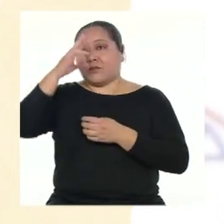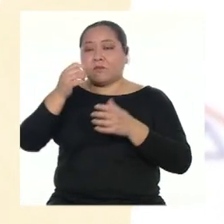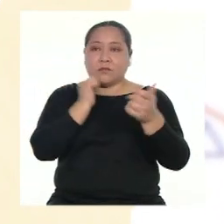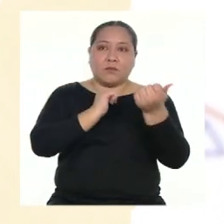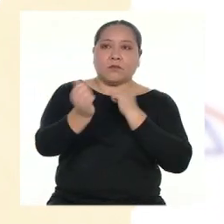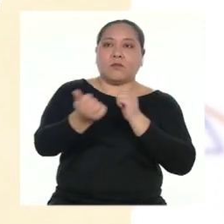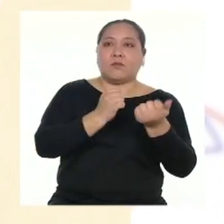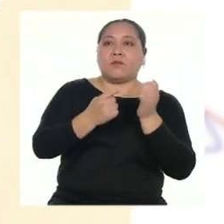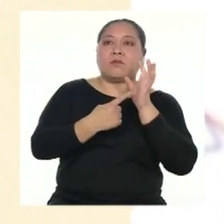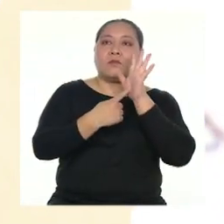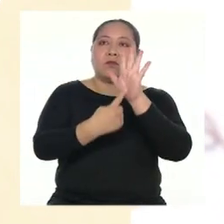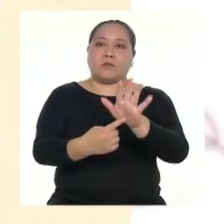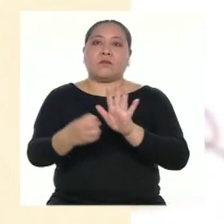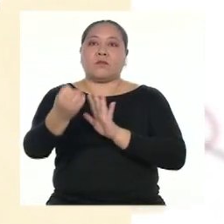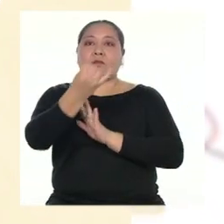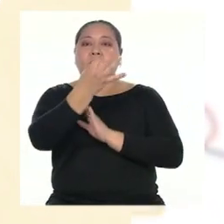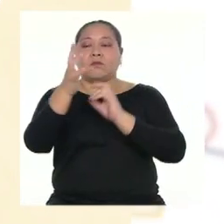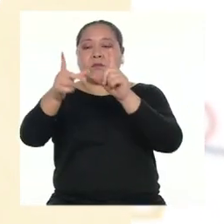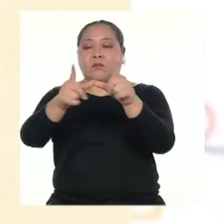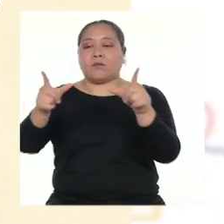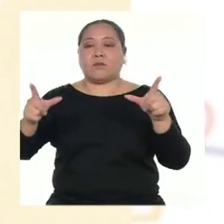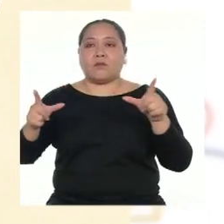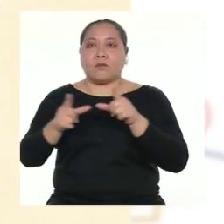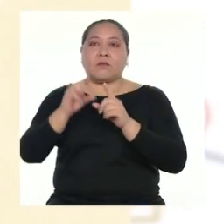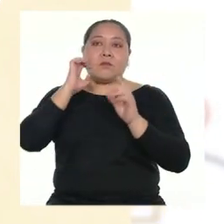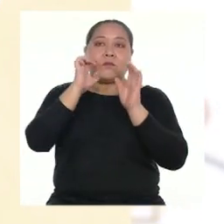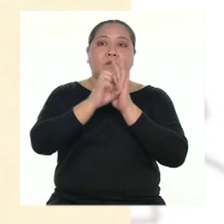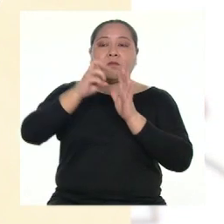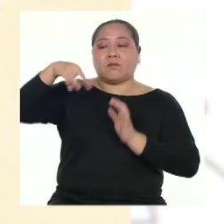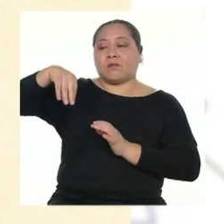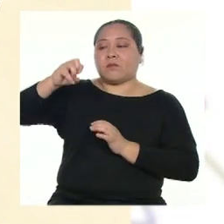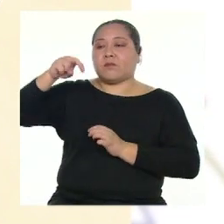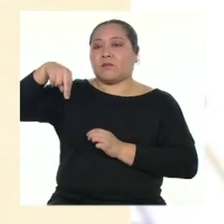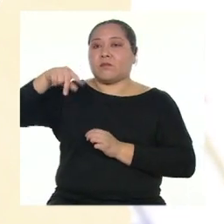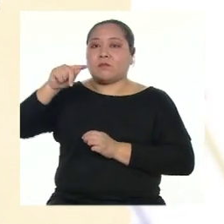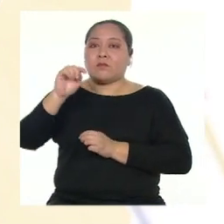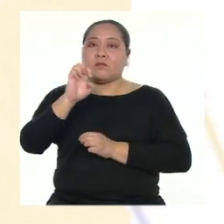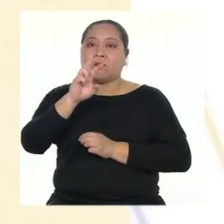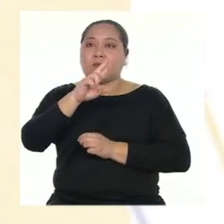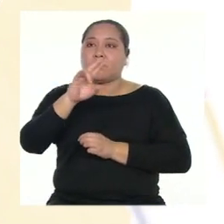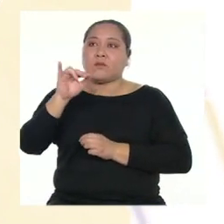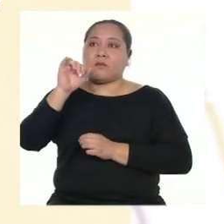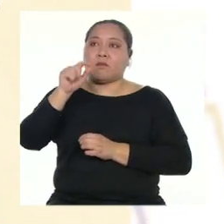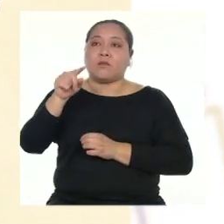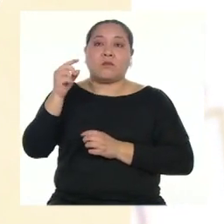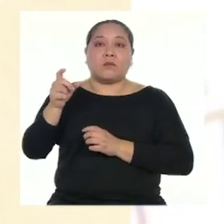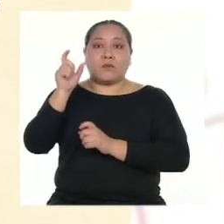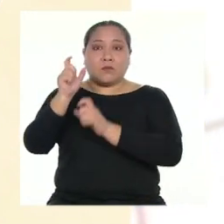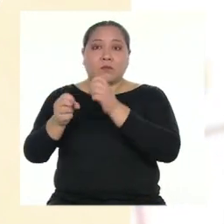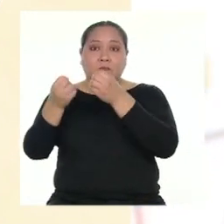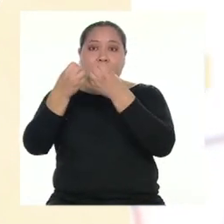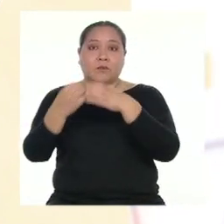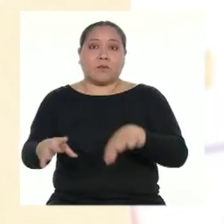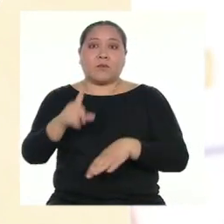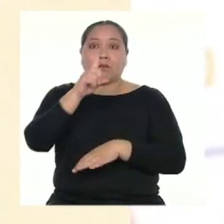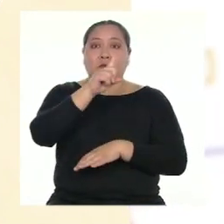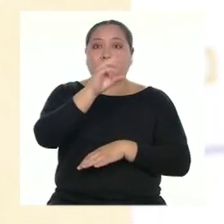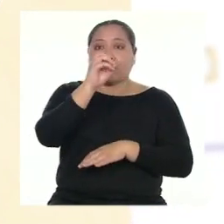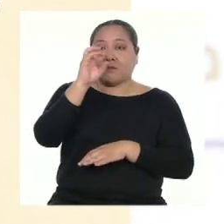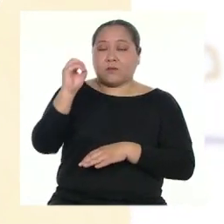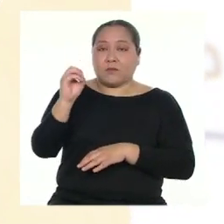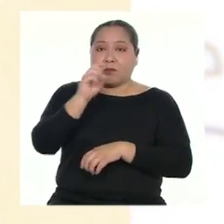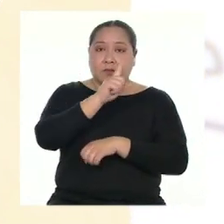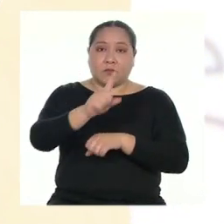Competitividad revela que en algunas ciudades como Monterrey, sus habitantes pierden en promedio 100 horas al